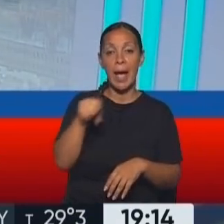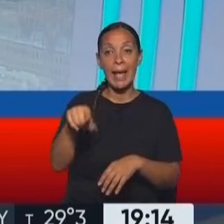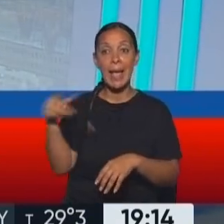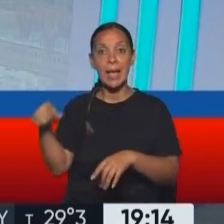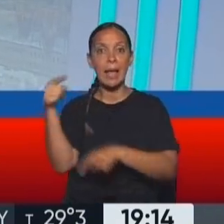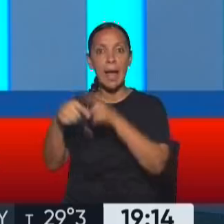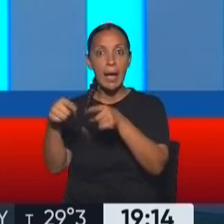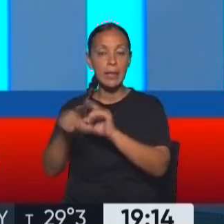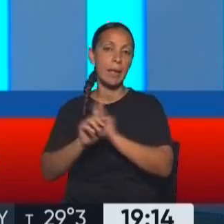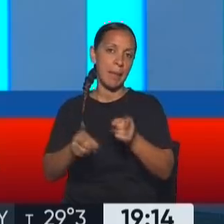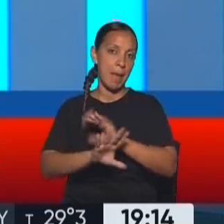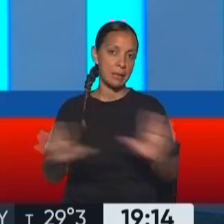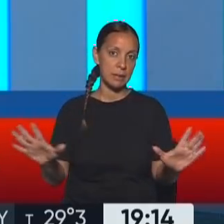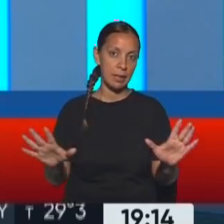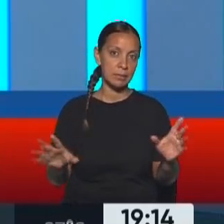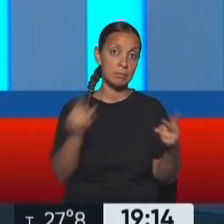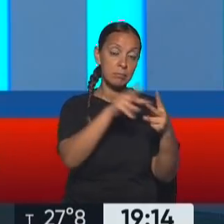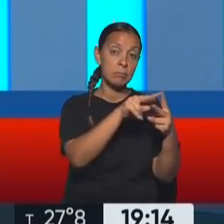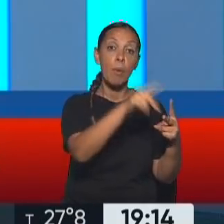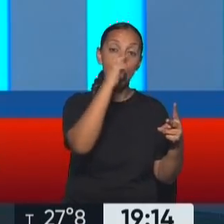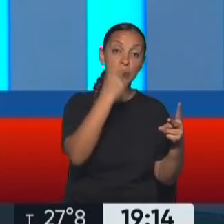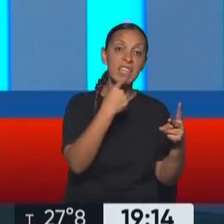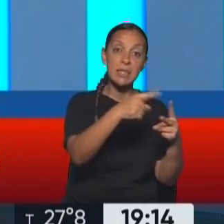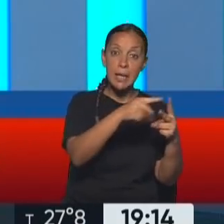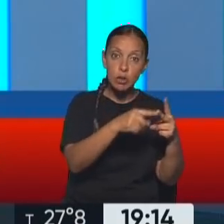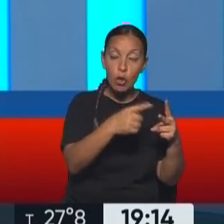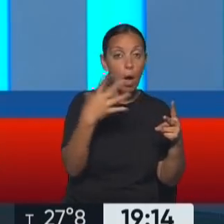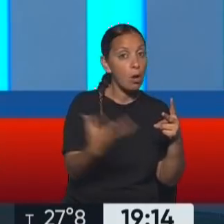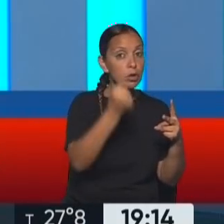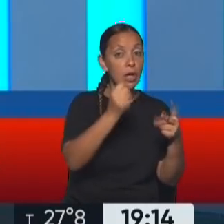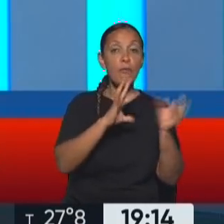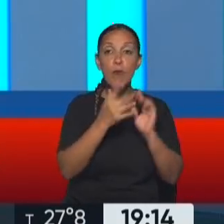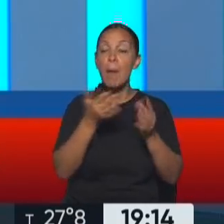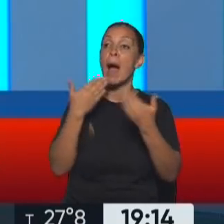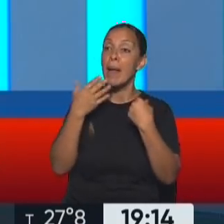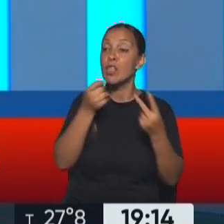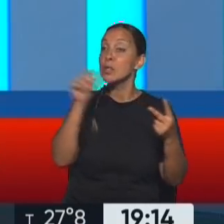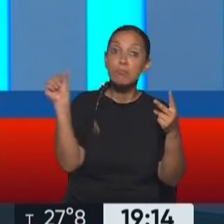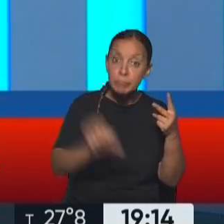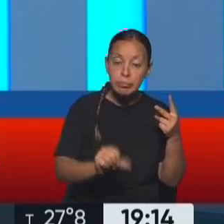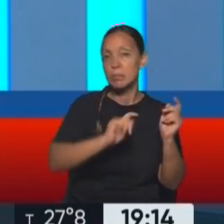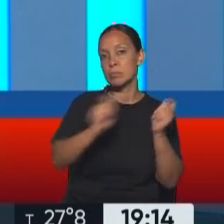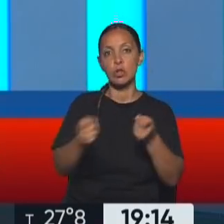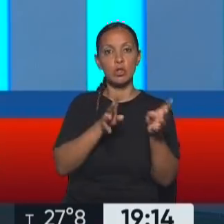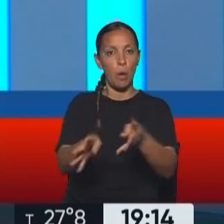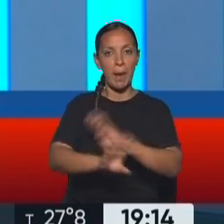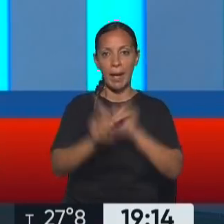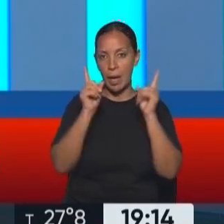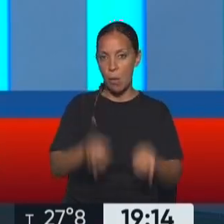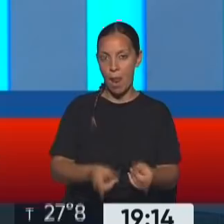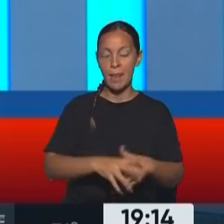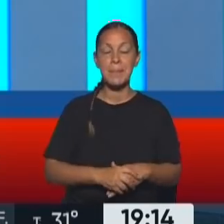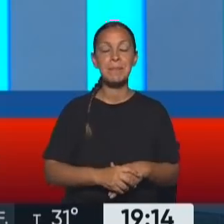puntos que Putin dice, o lo logro con negociación y si no, vía la guerra. ¿Qué pasa con los otros países? Hay dos países que son